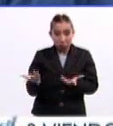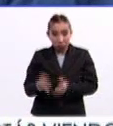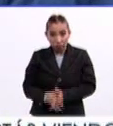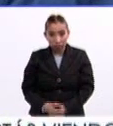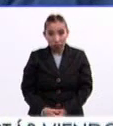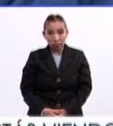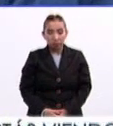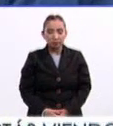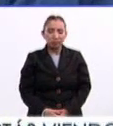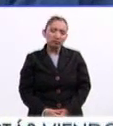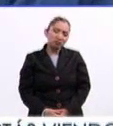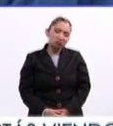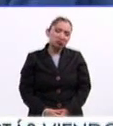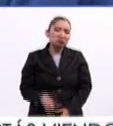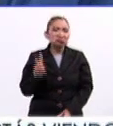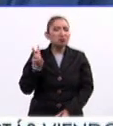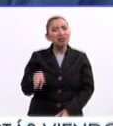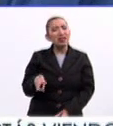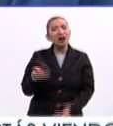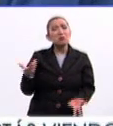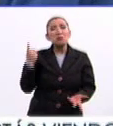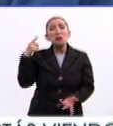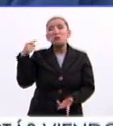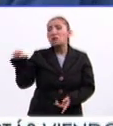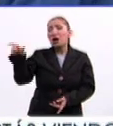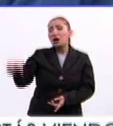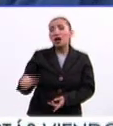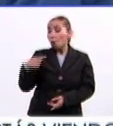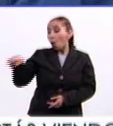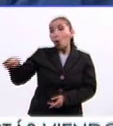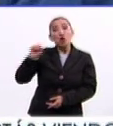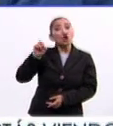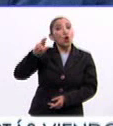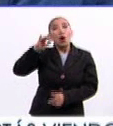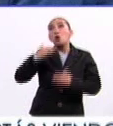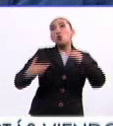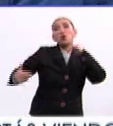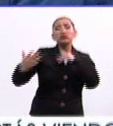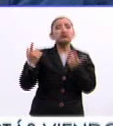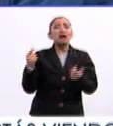Sinceramente yo creo que sale sobrando, ¿no? Digo, qué bien